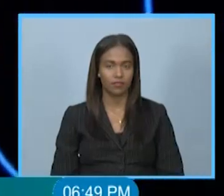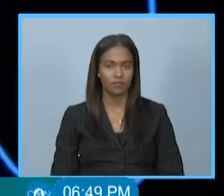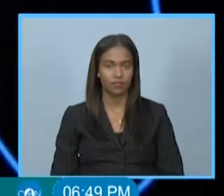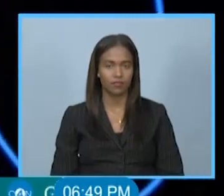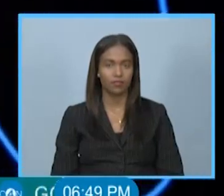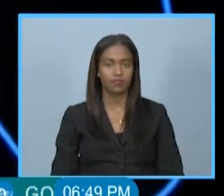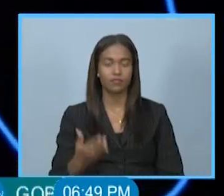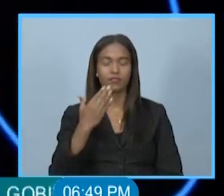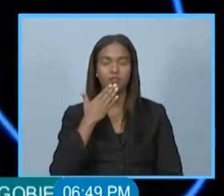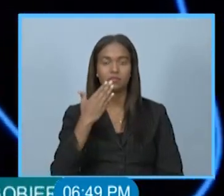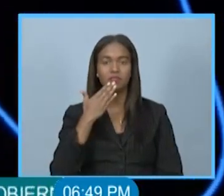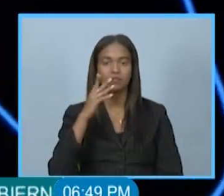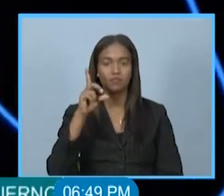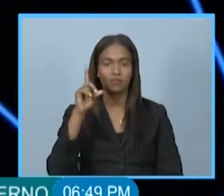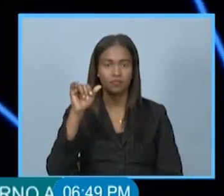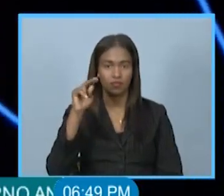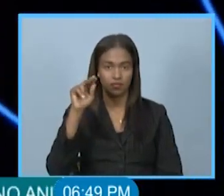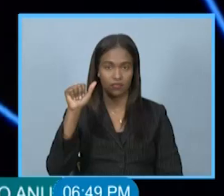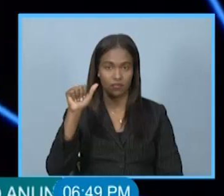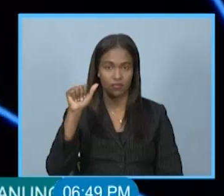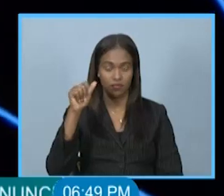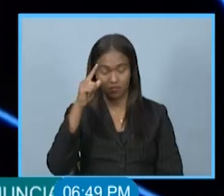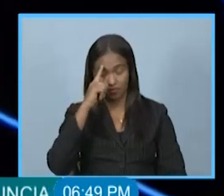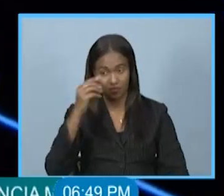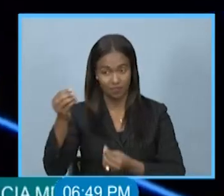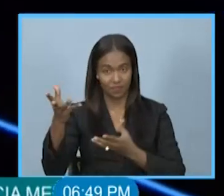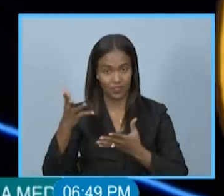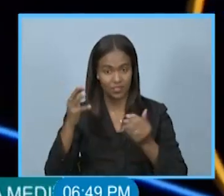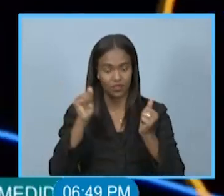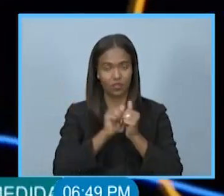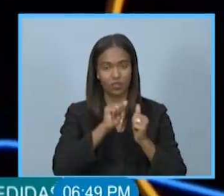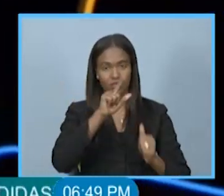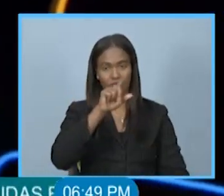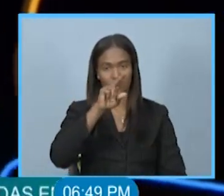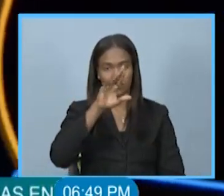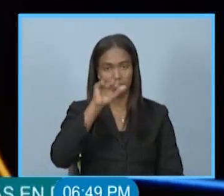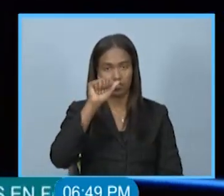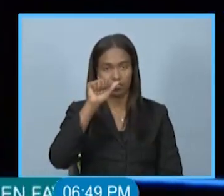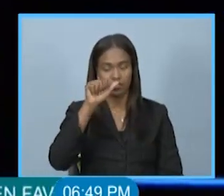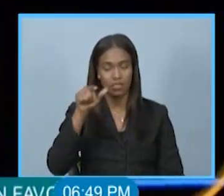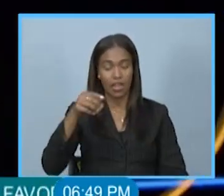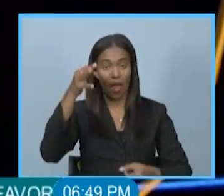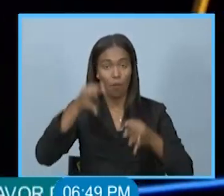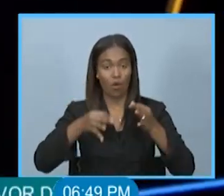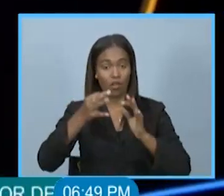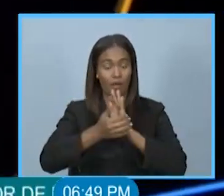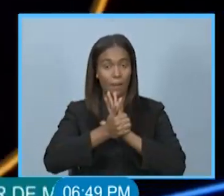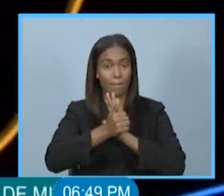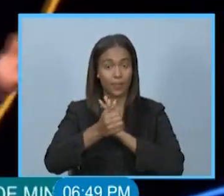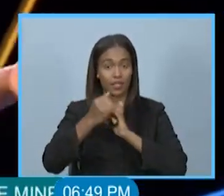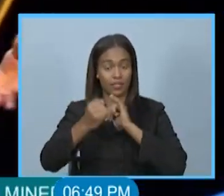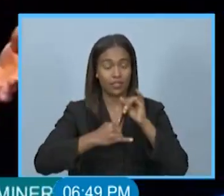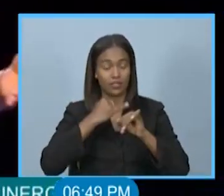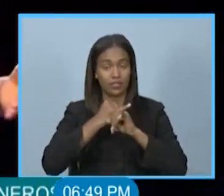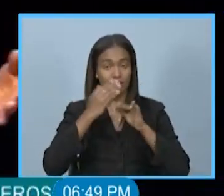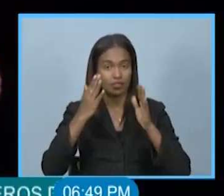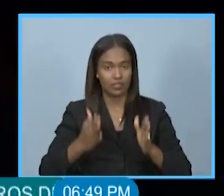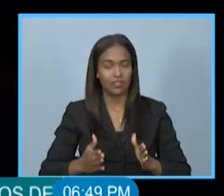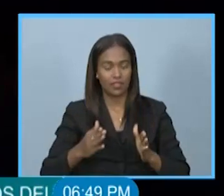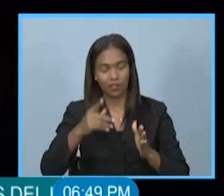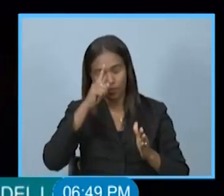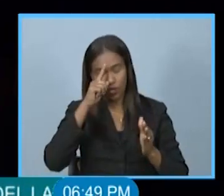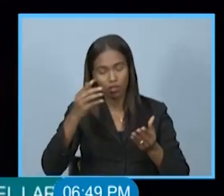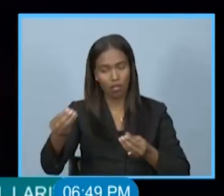gracias Diana carreras y por supuesto a Lucy a raya a nuestra abogada experta internacionallista